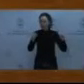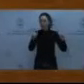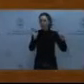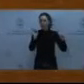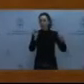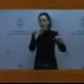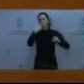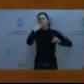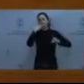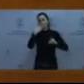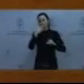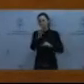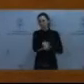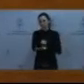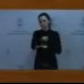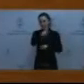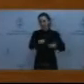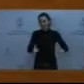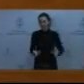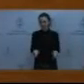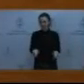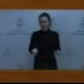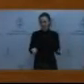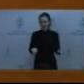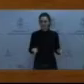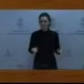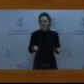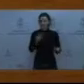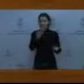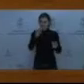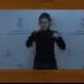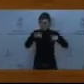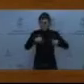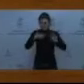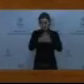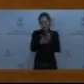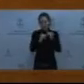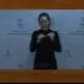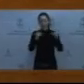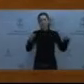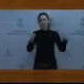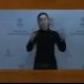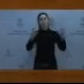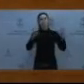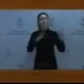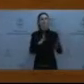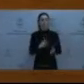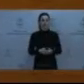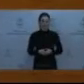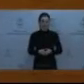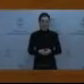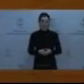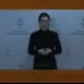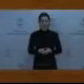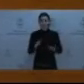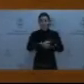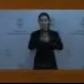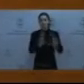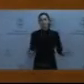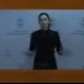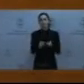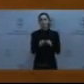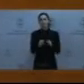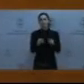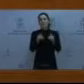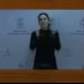reírse de la gente? Porque si esto es equiparación, que baje Dios y lo vea. En definitiva, señor consejero, ni los